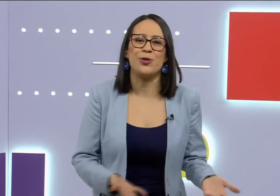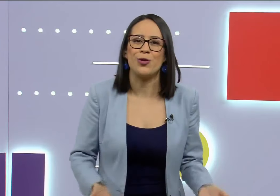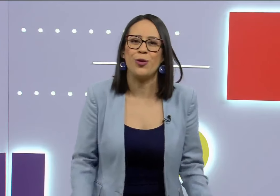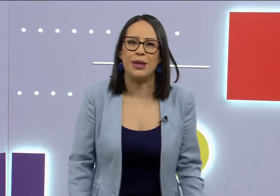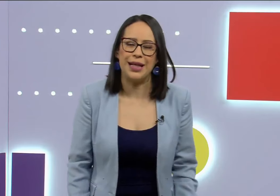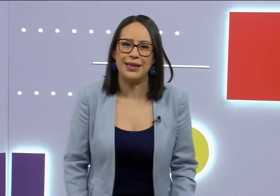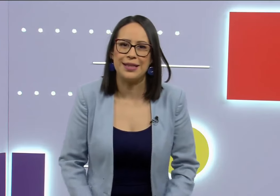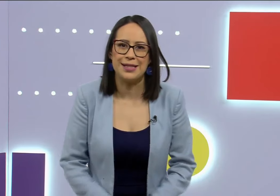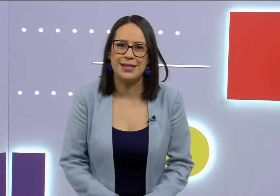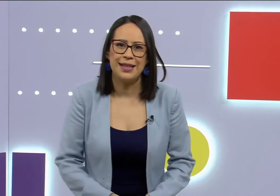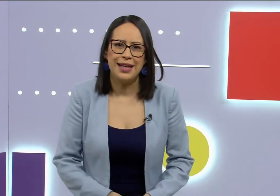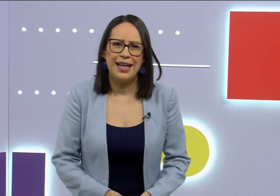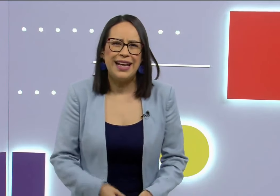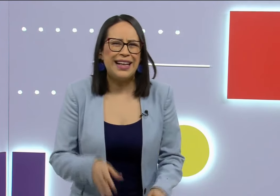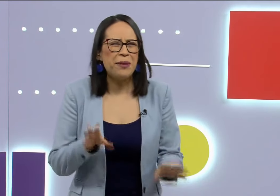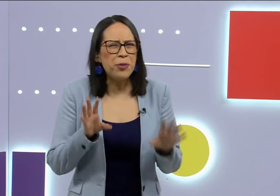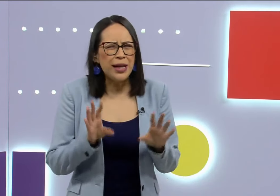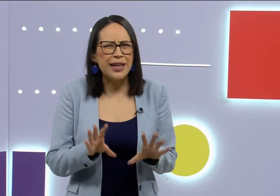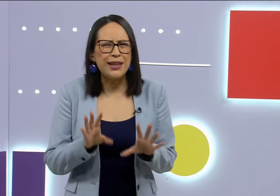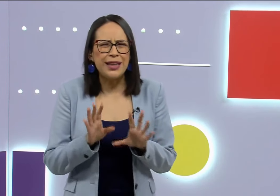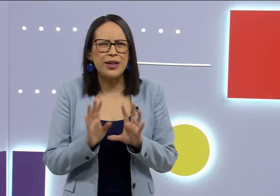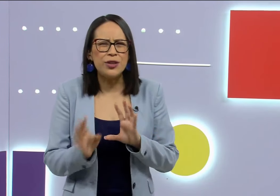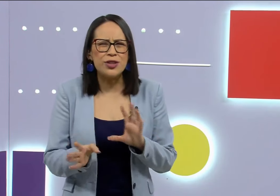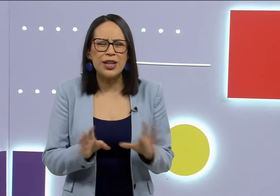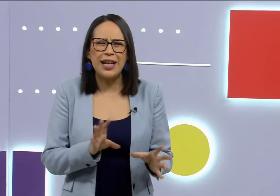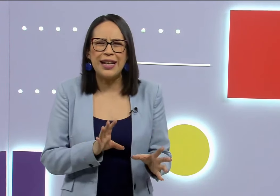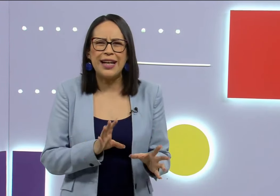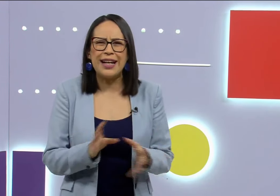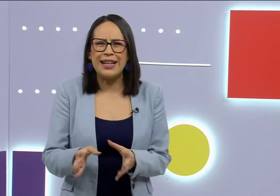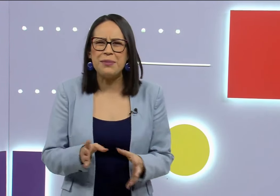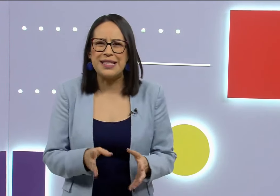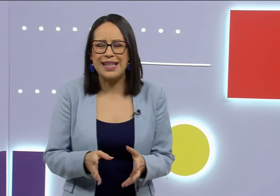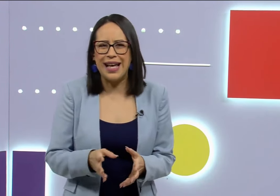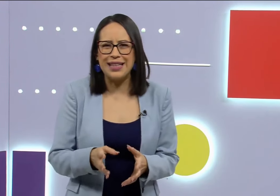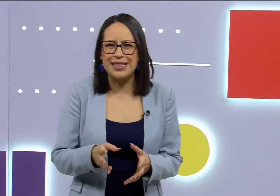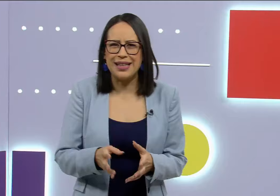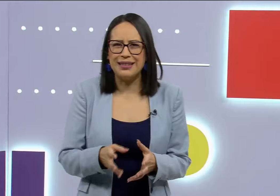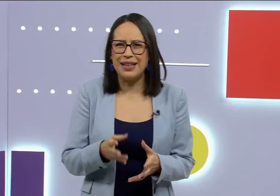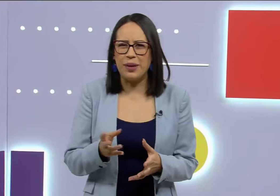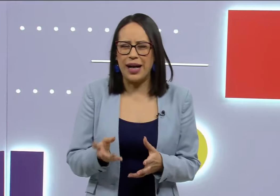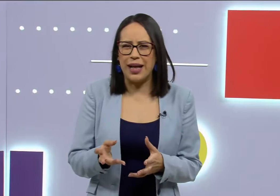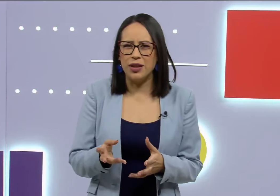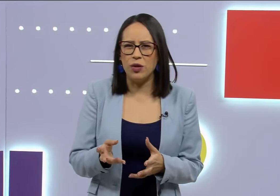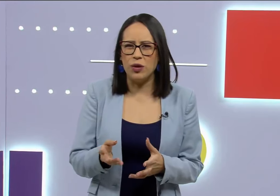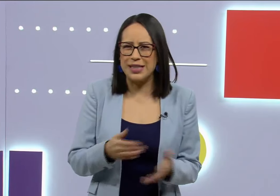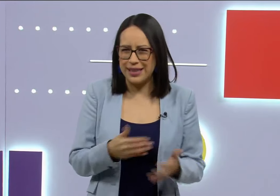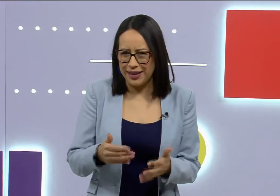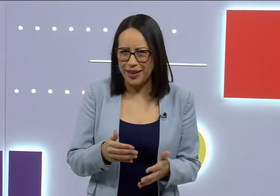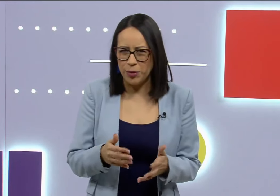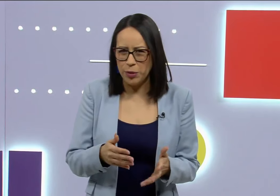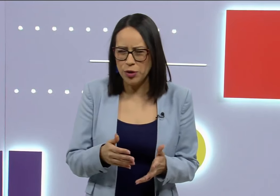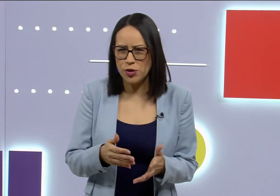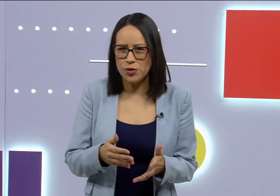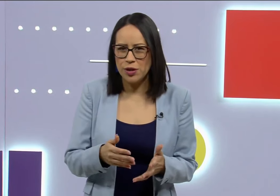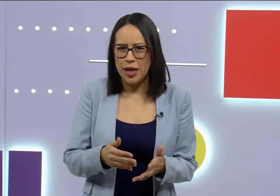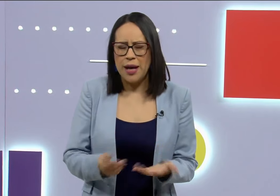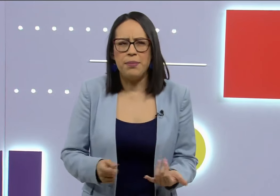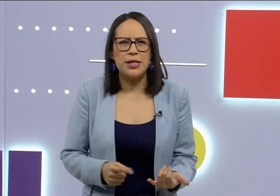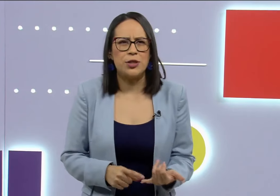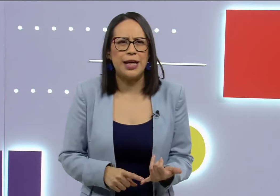a nuestros gobernantes. ¿Qué políticos tienen gran amistad y están trabajando de cerca con